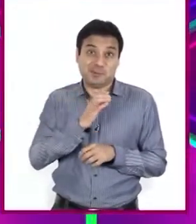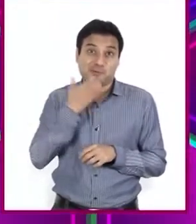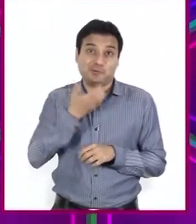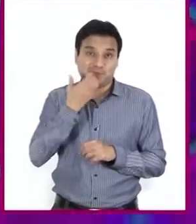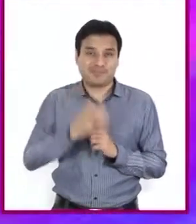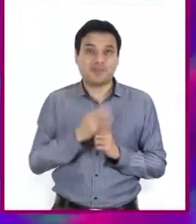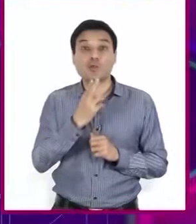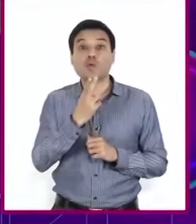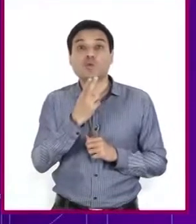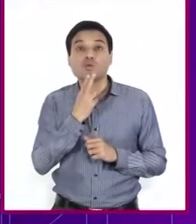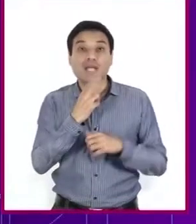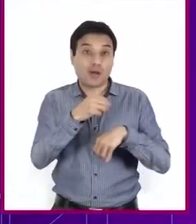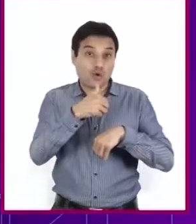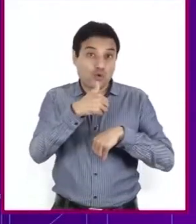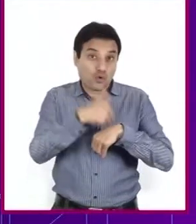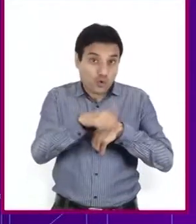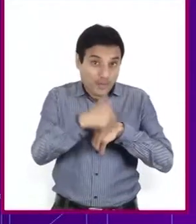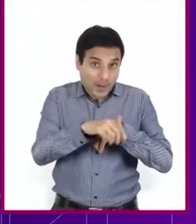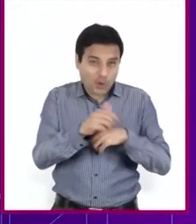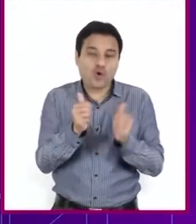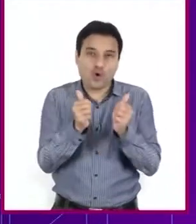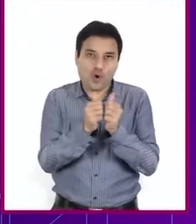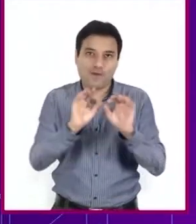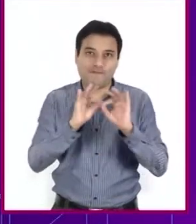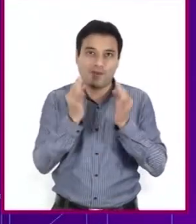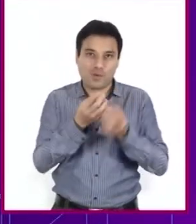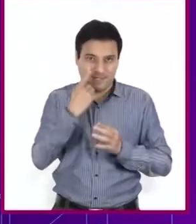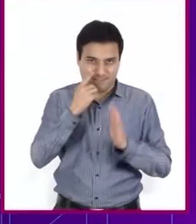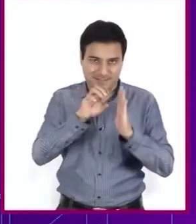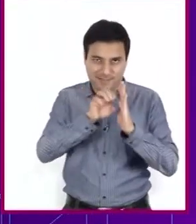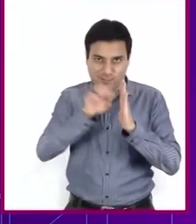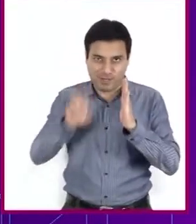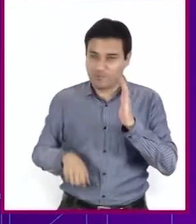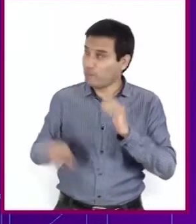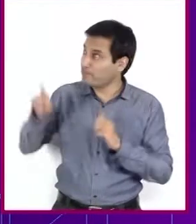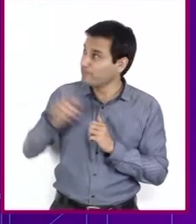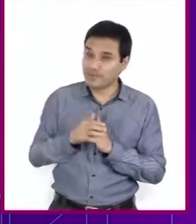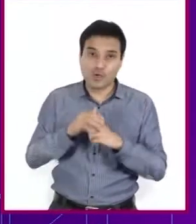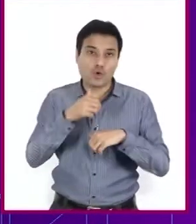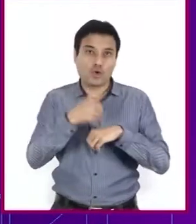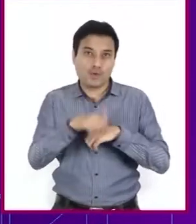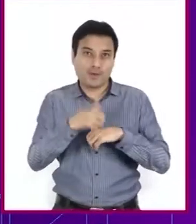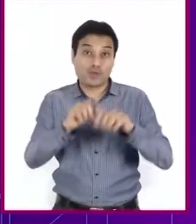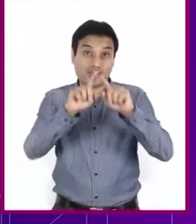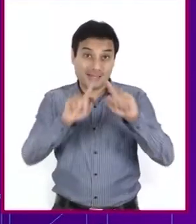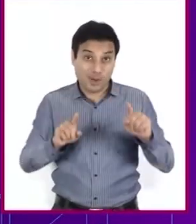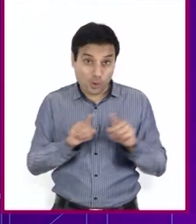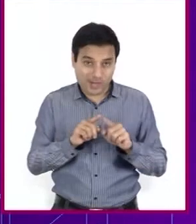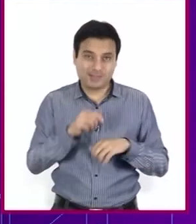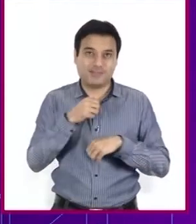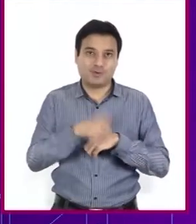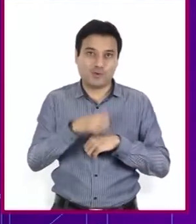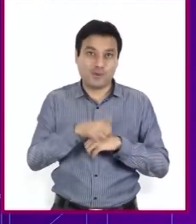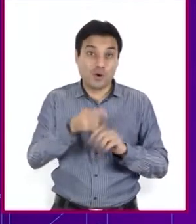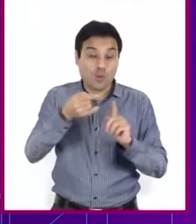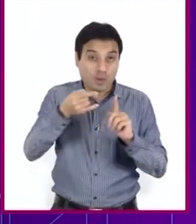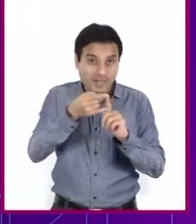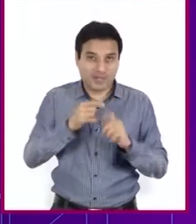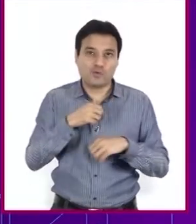figurados. Por ejemplo, números triangulares, números cuadrados, números